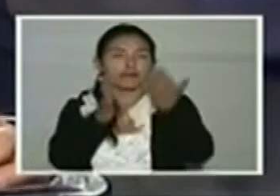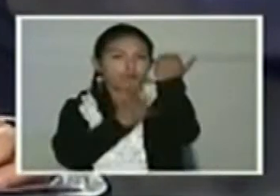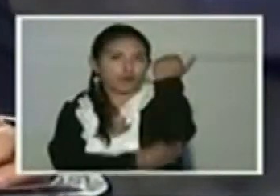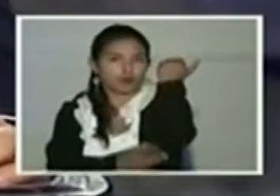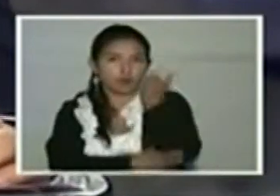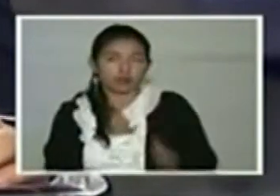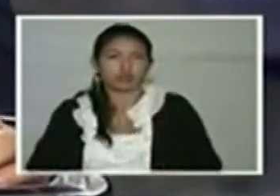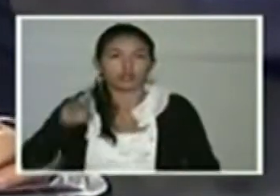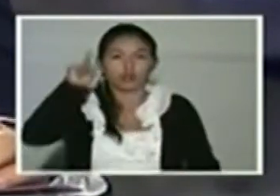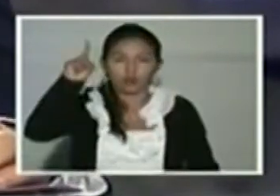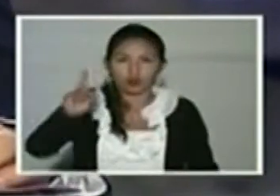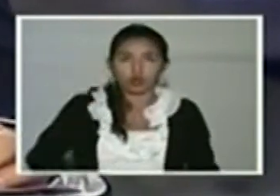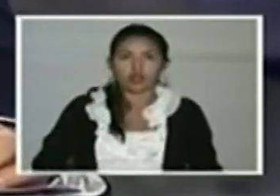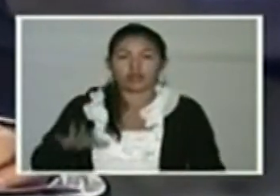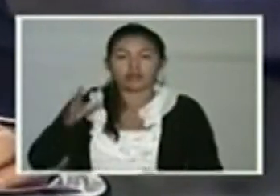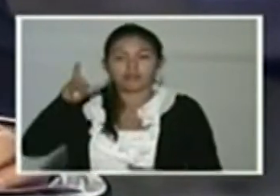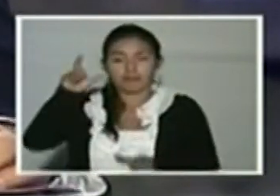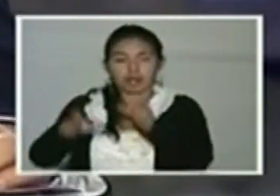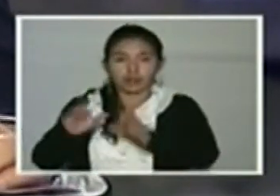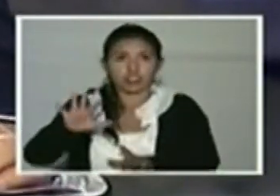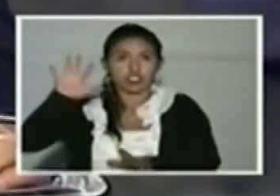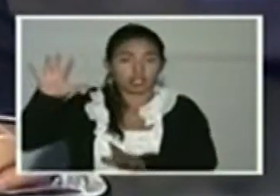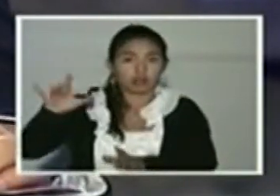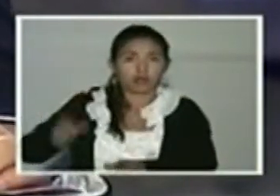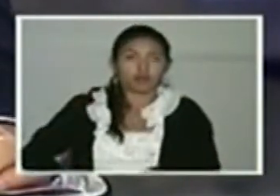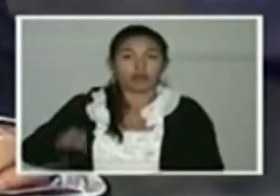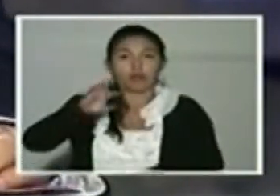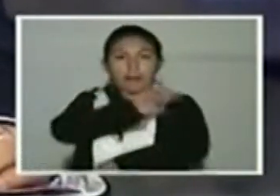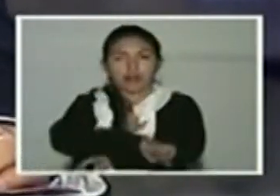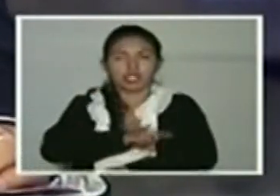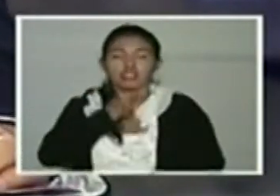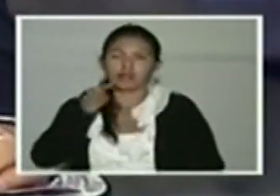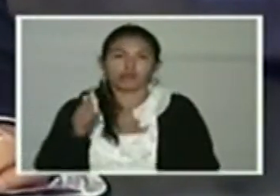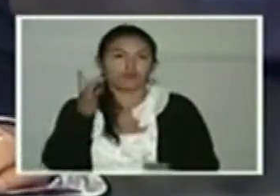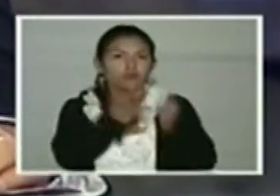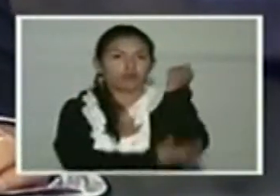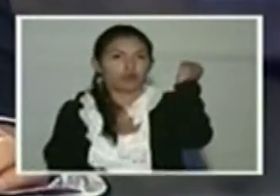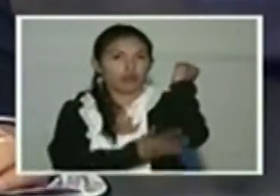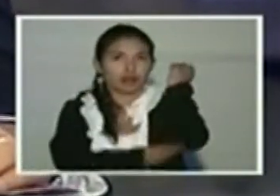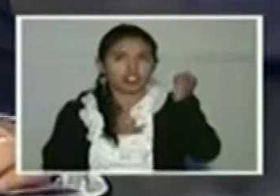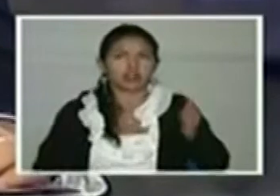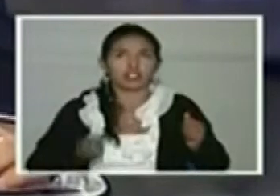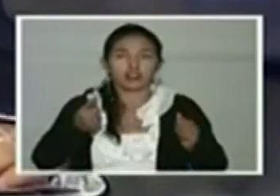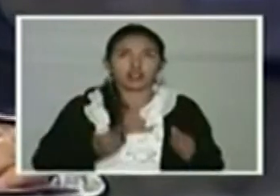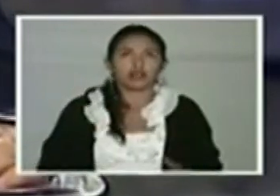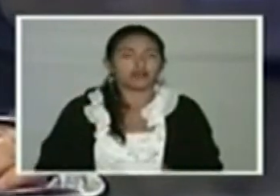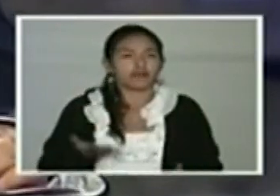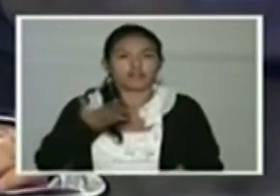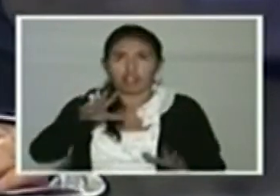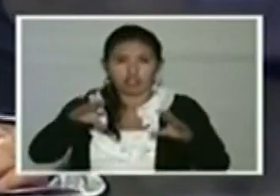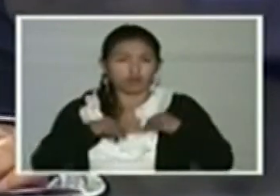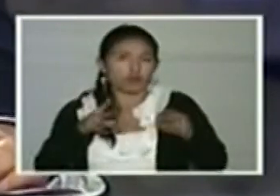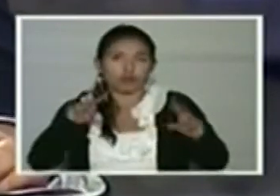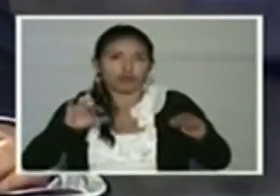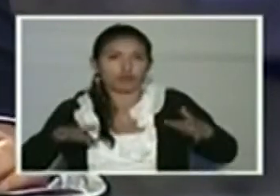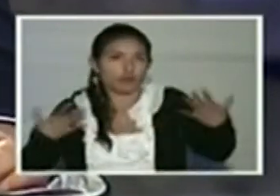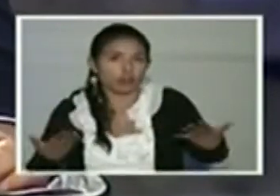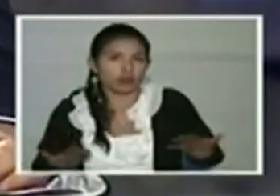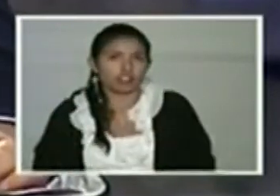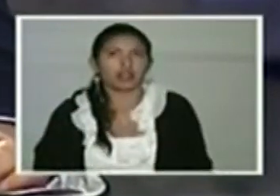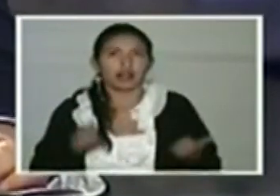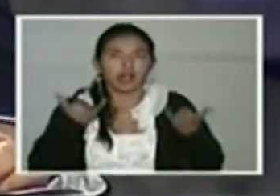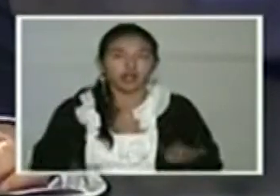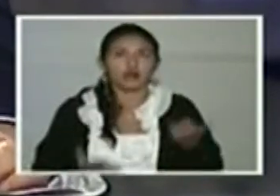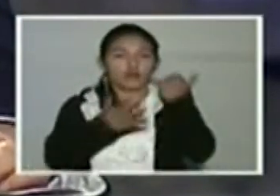uno de cada cinco personas en el país es pobre eso es inaceptable la mejor forma de